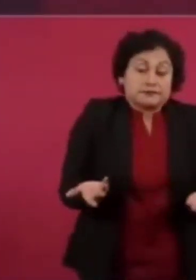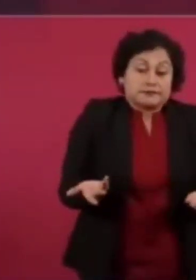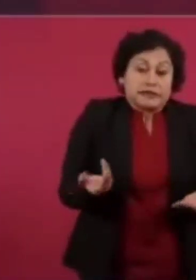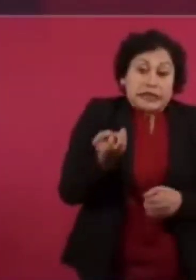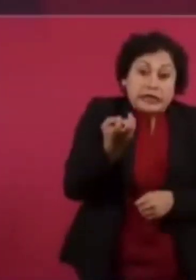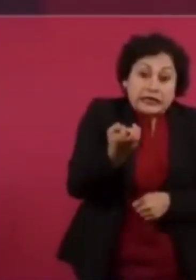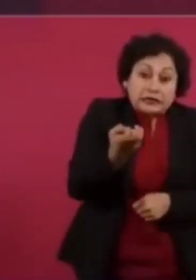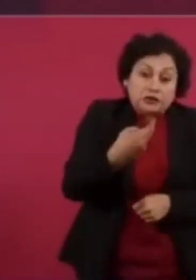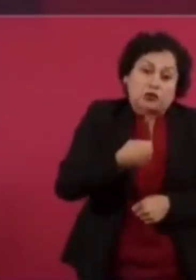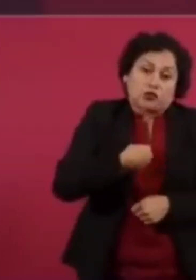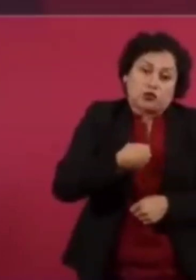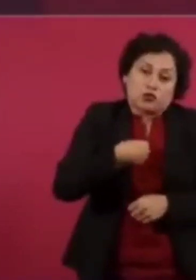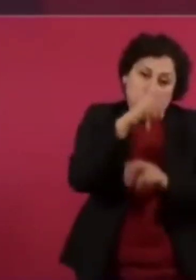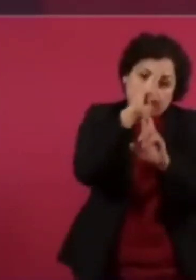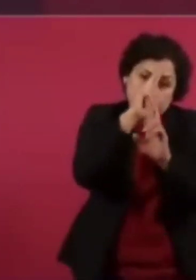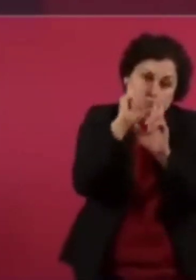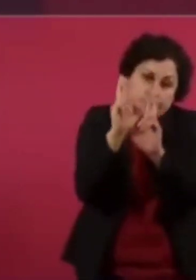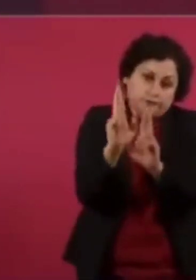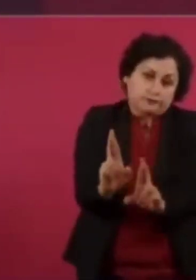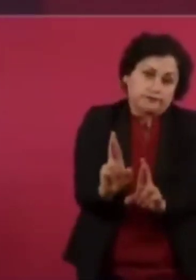yo tengo que respetar eso.